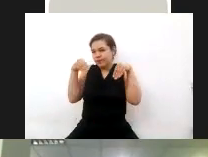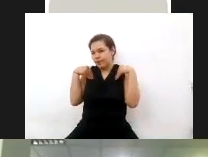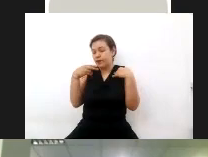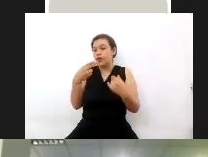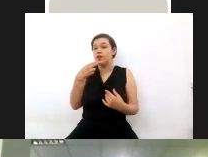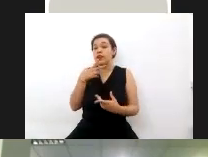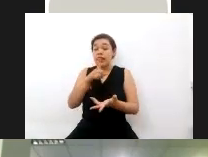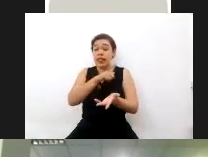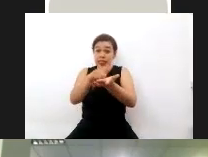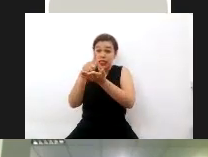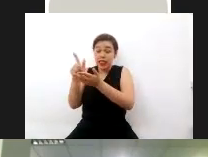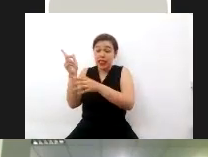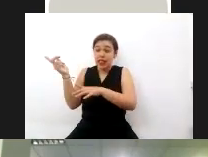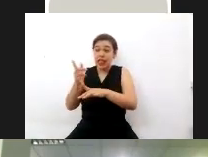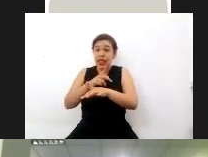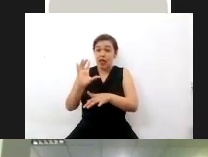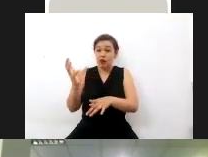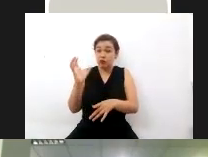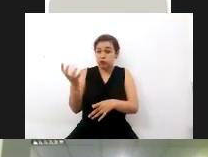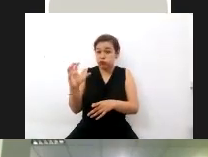estar lavando diariamente.